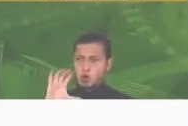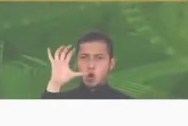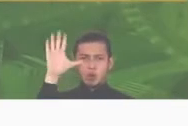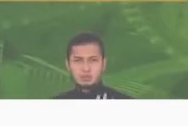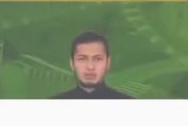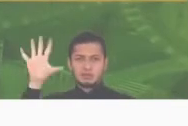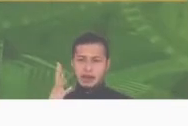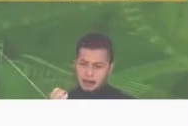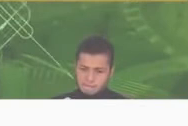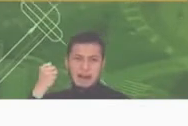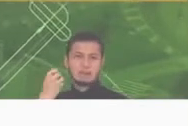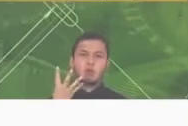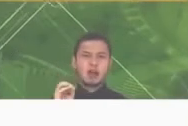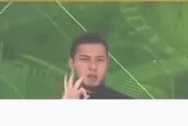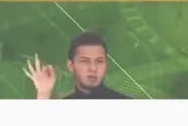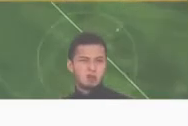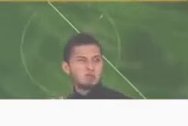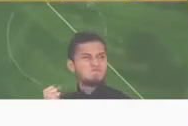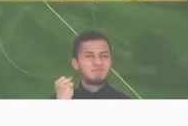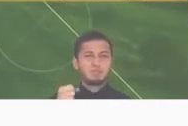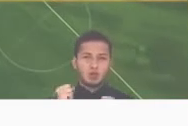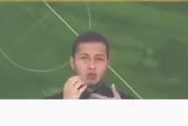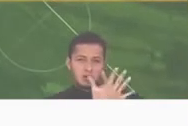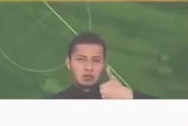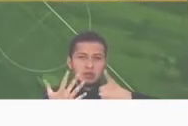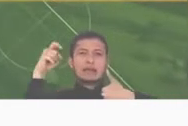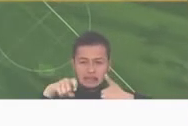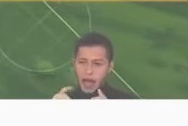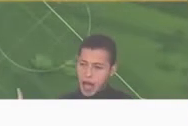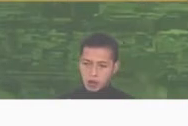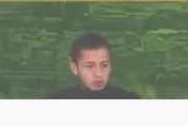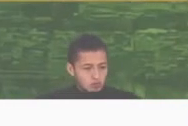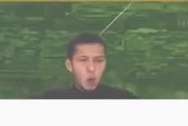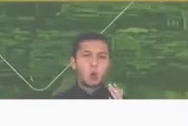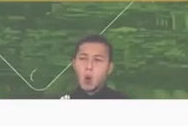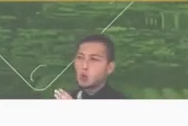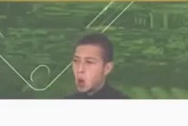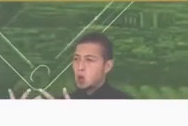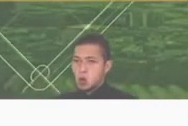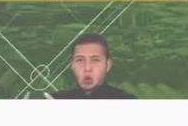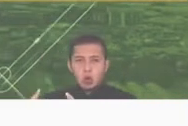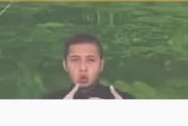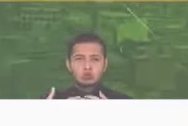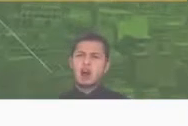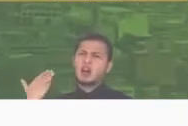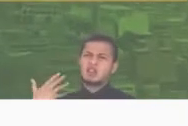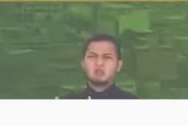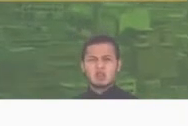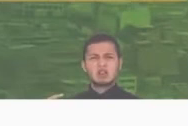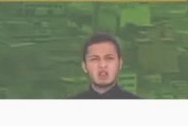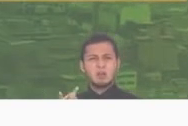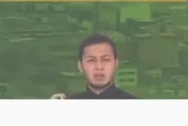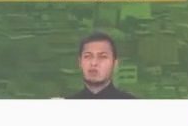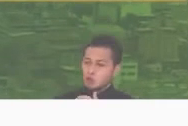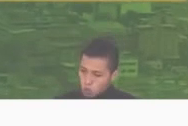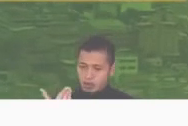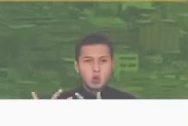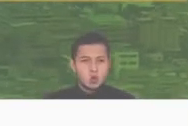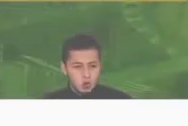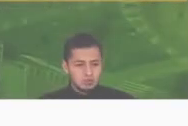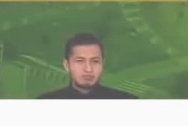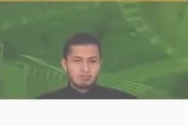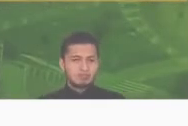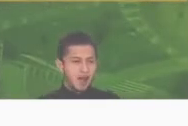actúen hasta los barrios ilegales y todo esto. O sea, cuando ese es el público del POT, es muy importante que sea lo más